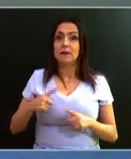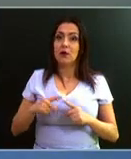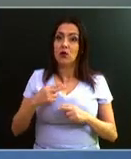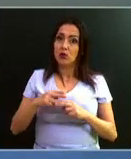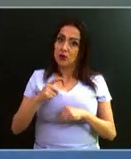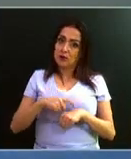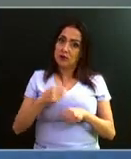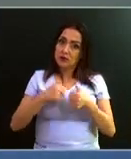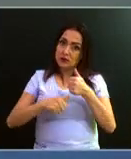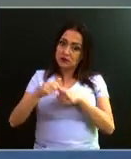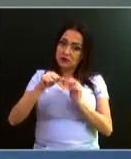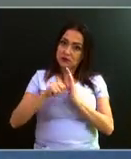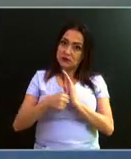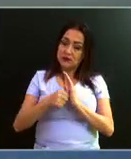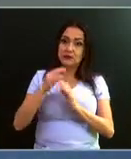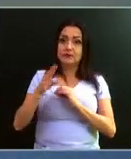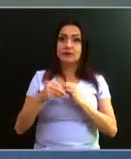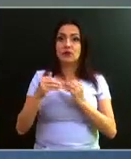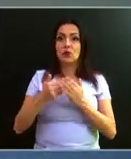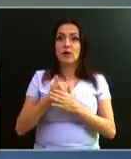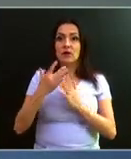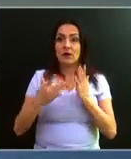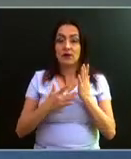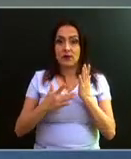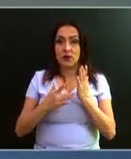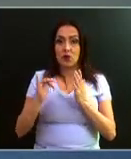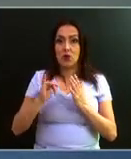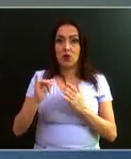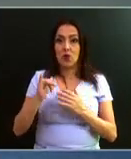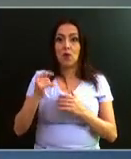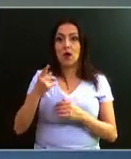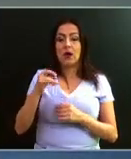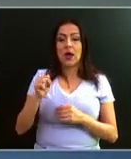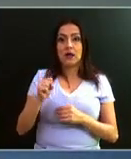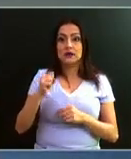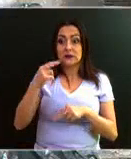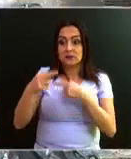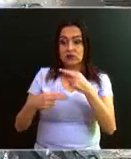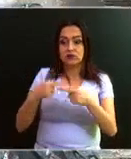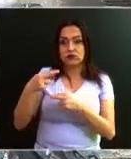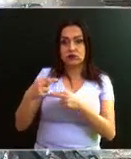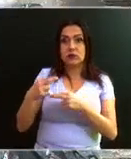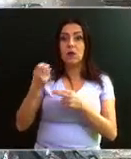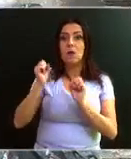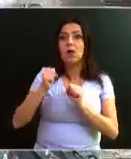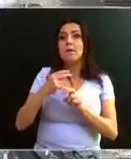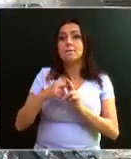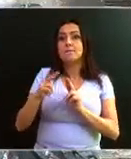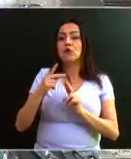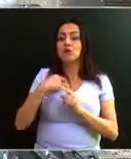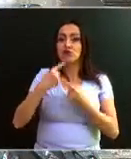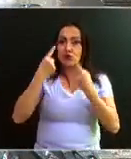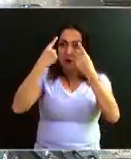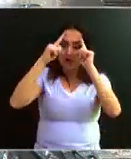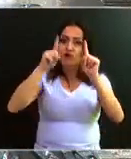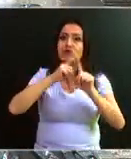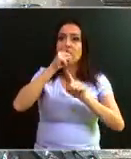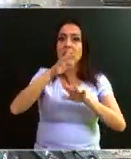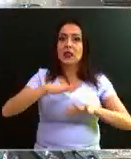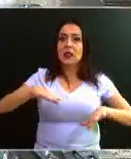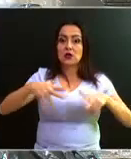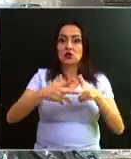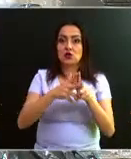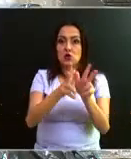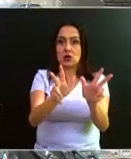plazo, la jerarca recalcó que implementar nuevas tecnologías como la gasificación de residuos, la cual pronto será una realidad en la región